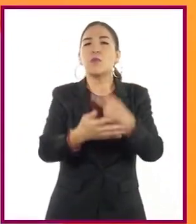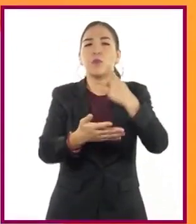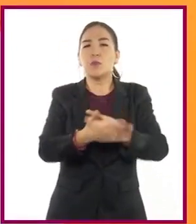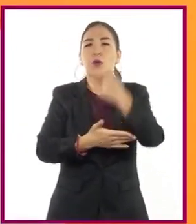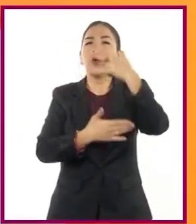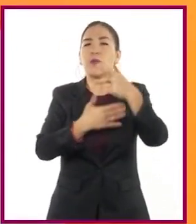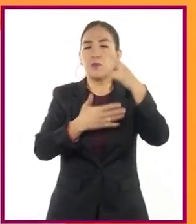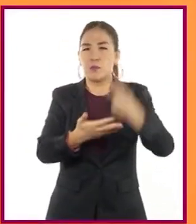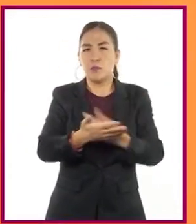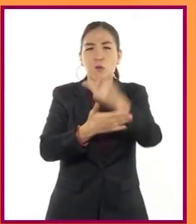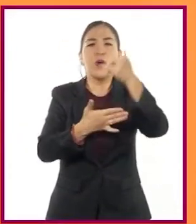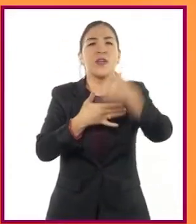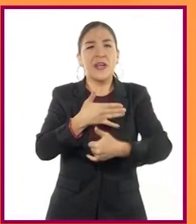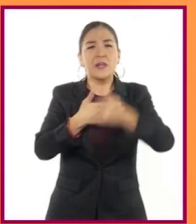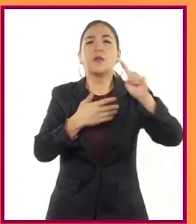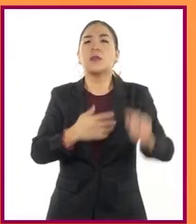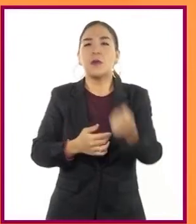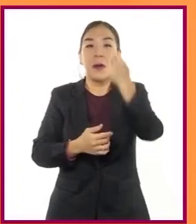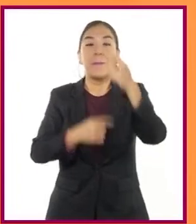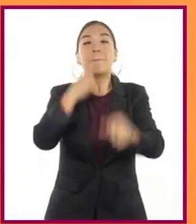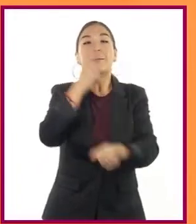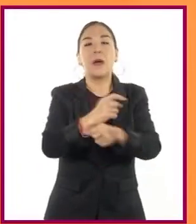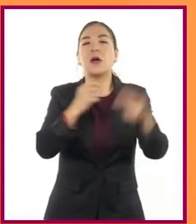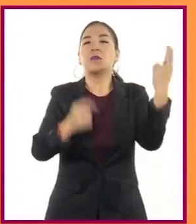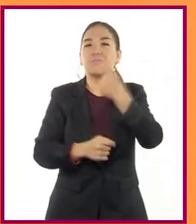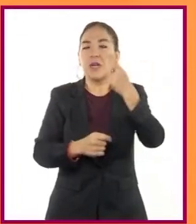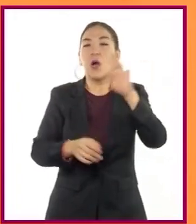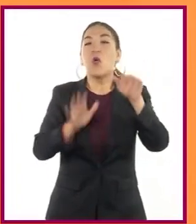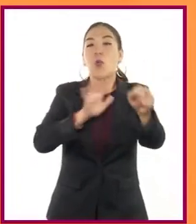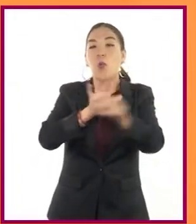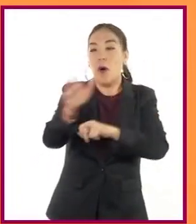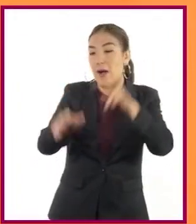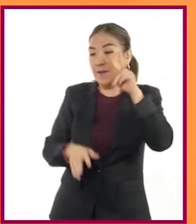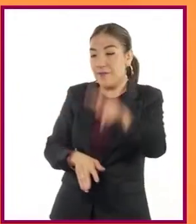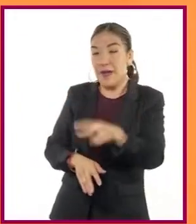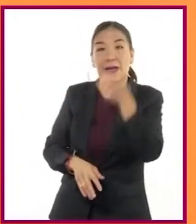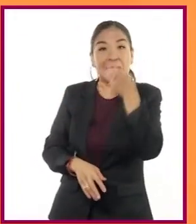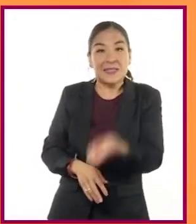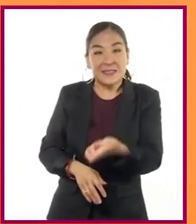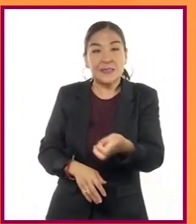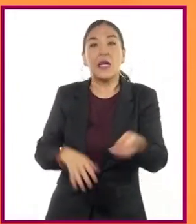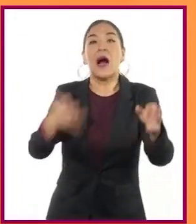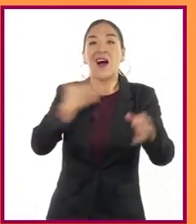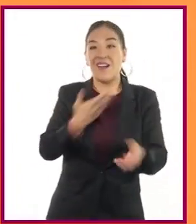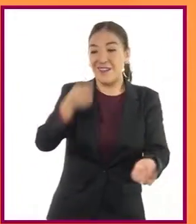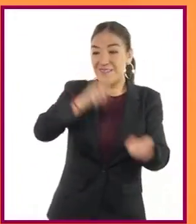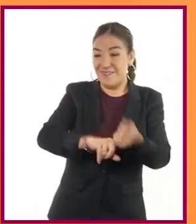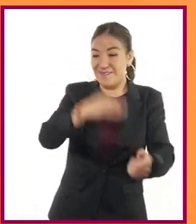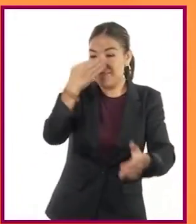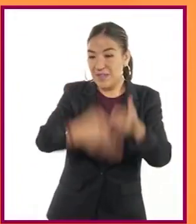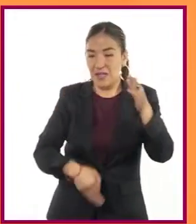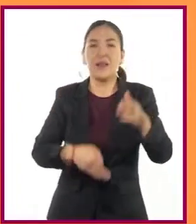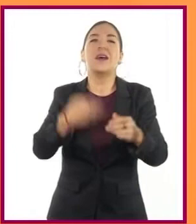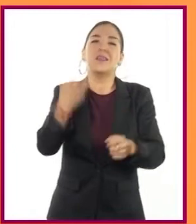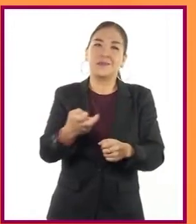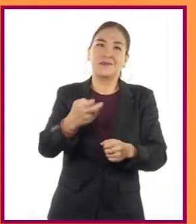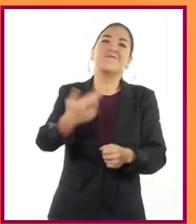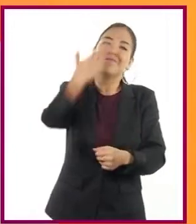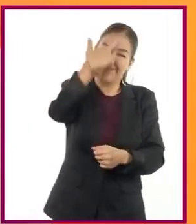primero necesitamos identificar una necesidad y si la falta de satisfacción de esta necesidad provoca un